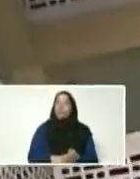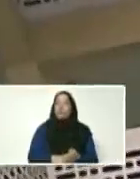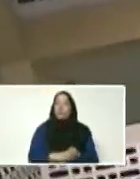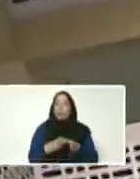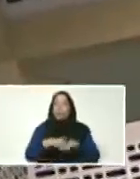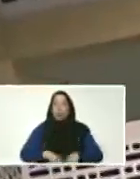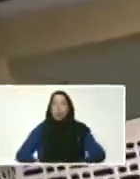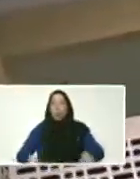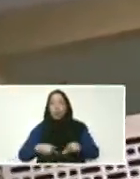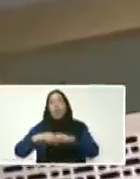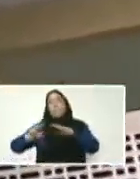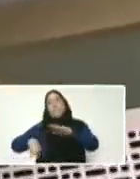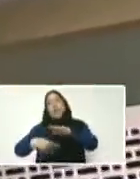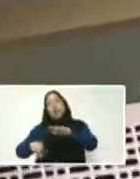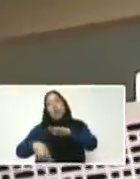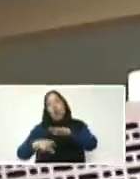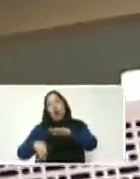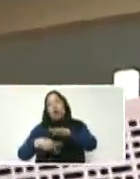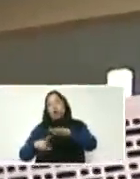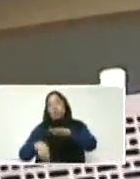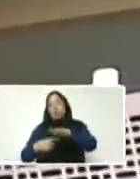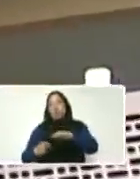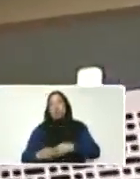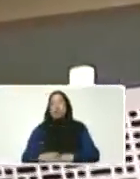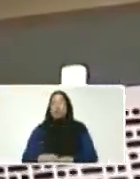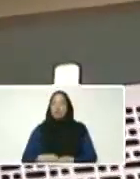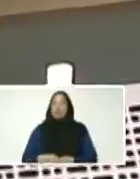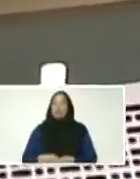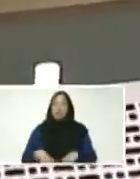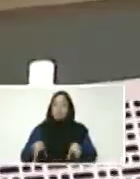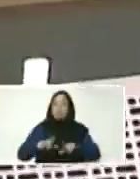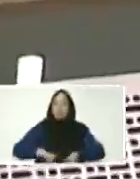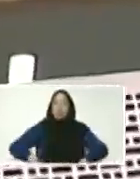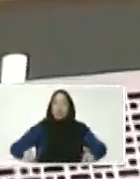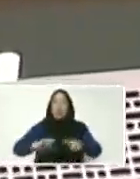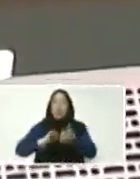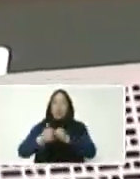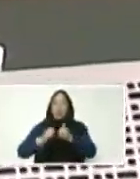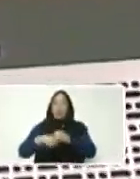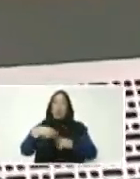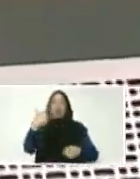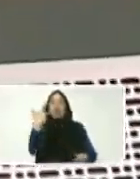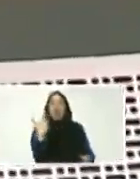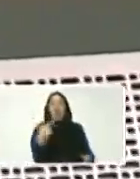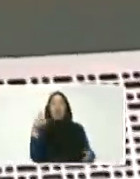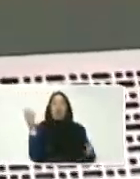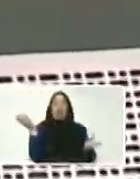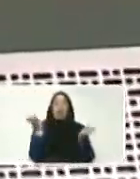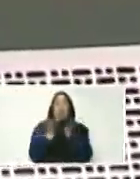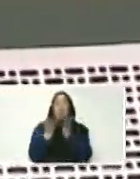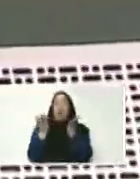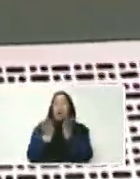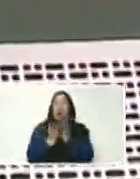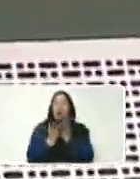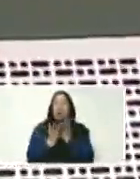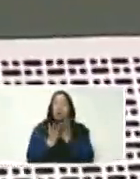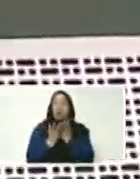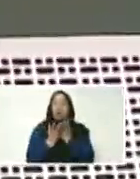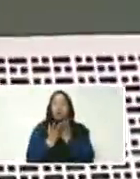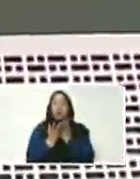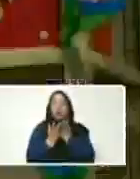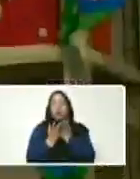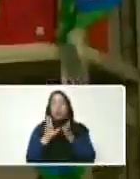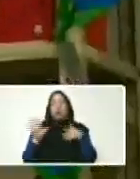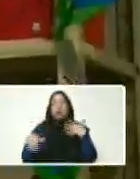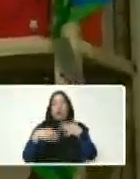de inicial, tenemos la cancha, tenemos tres parques en la escuela y realmente